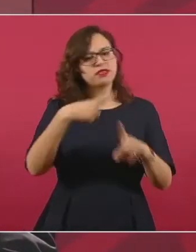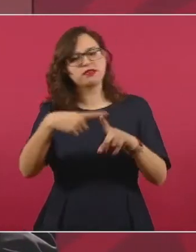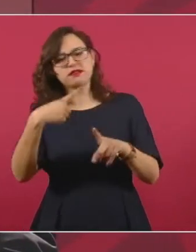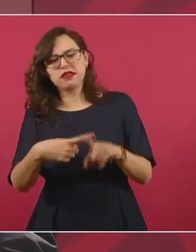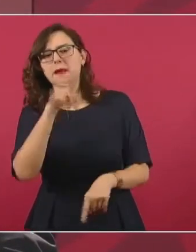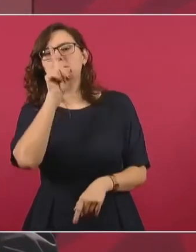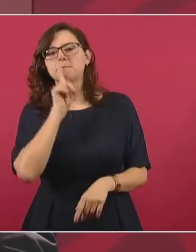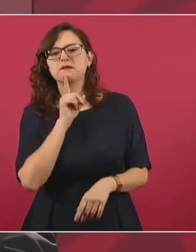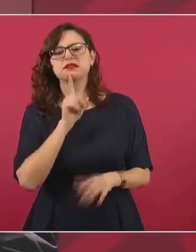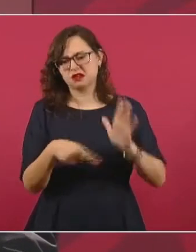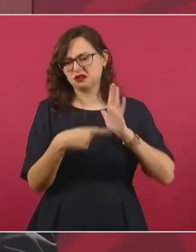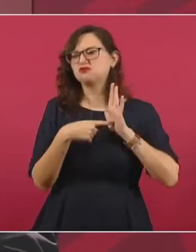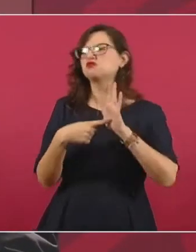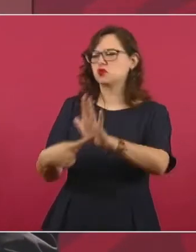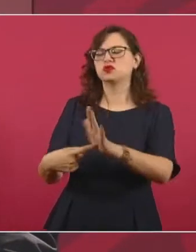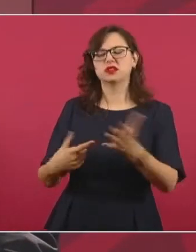para